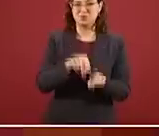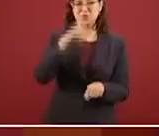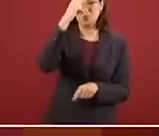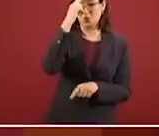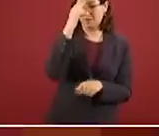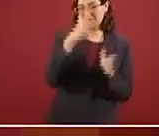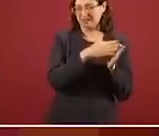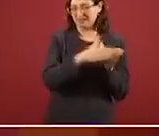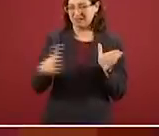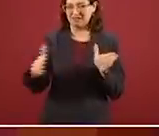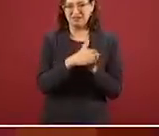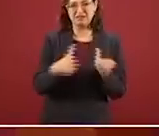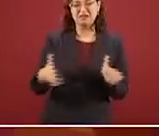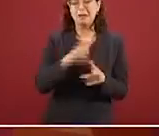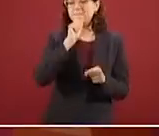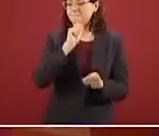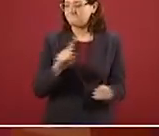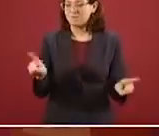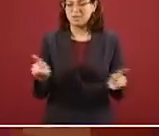En ese entonces,